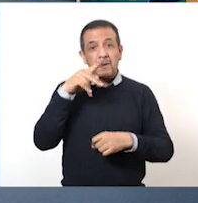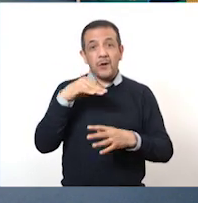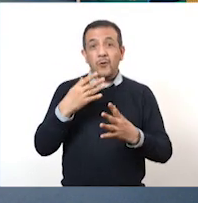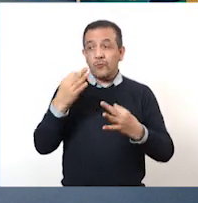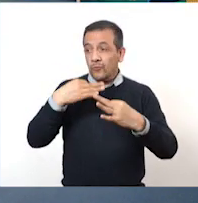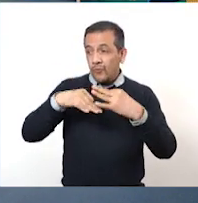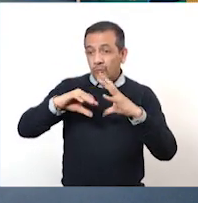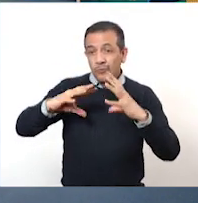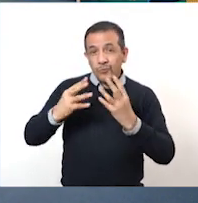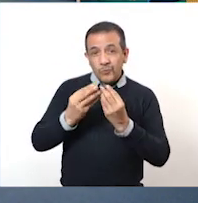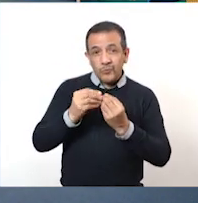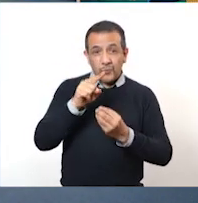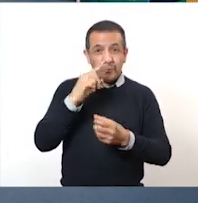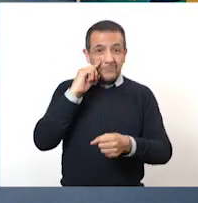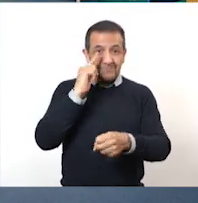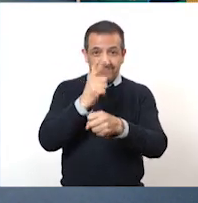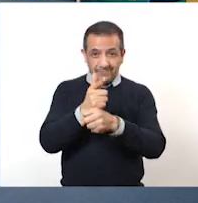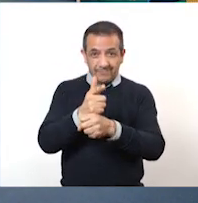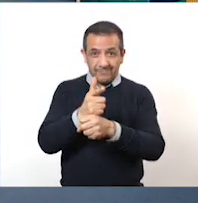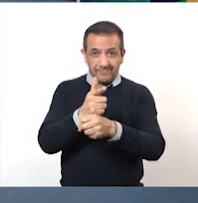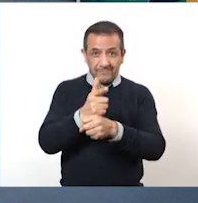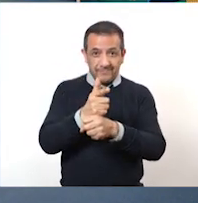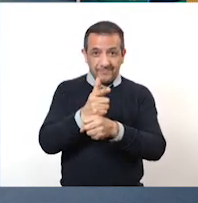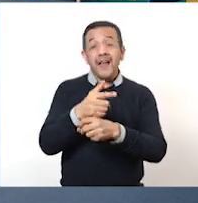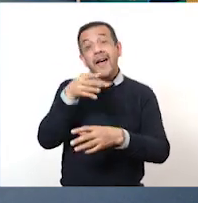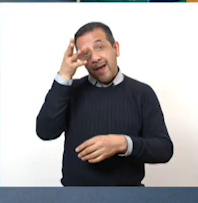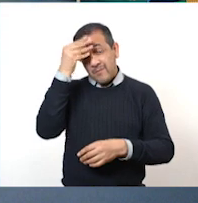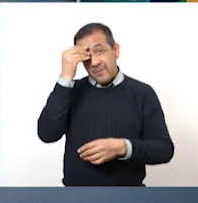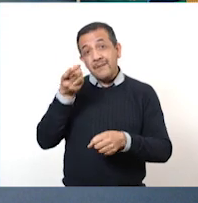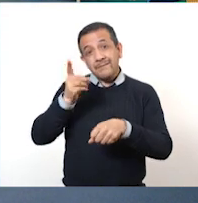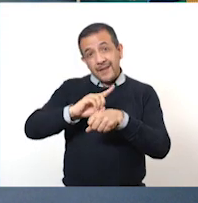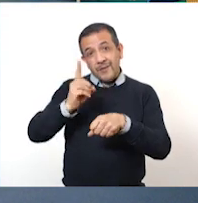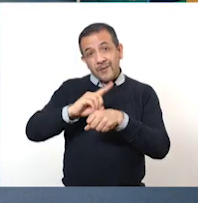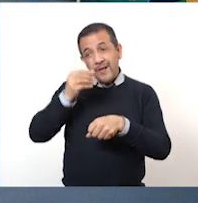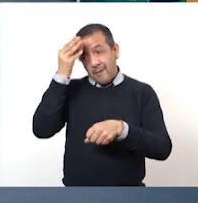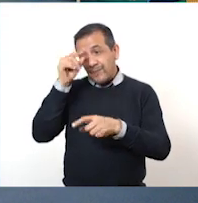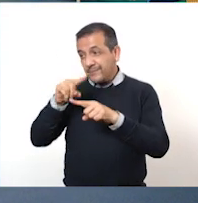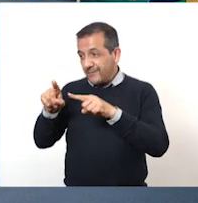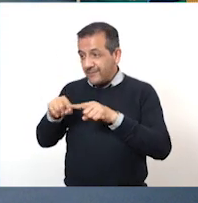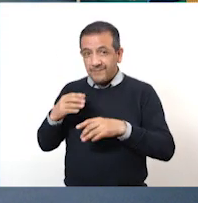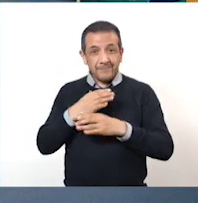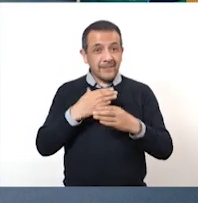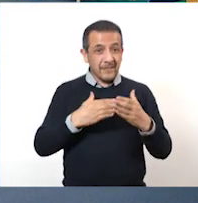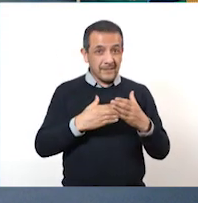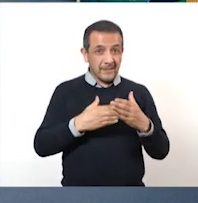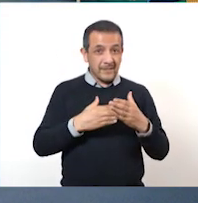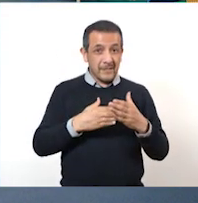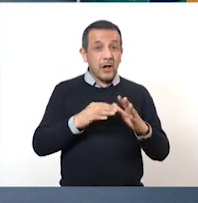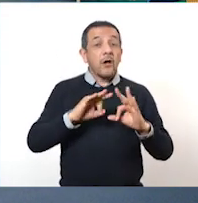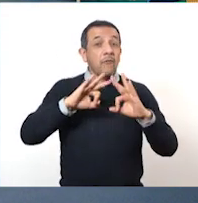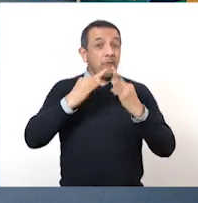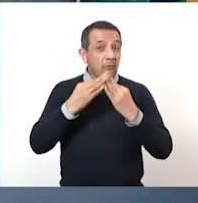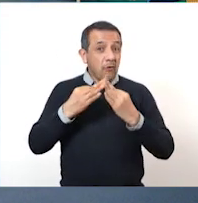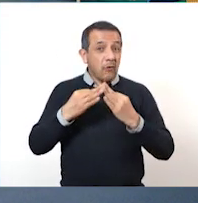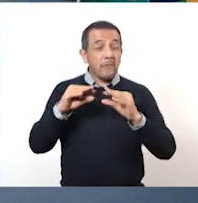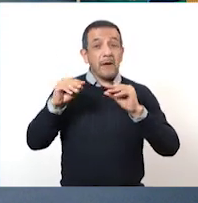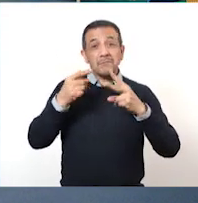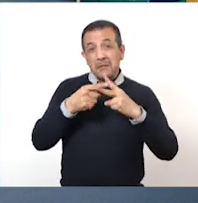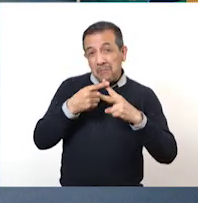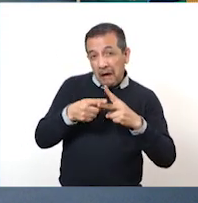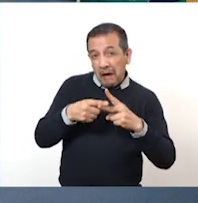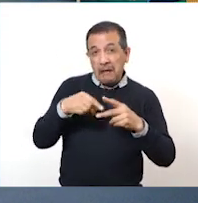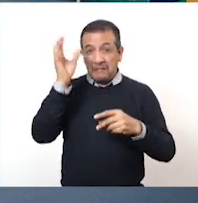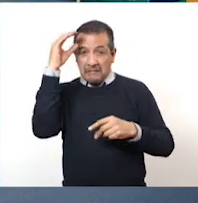estado juntos y como pudimos darnos cuenta, aprendemos algo nuevo todos los días. Y no hablo únicamente de destrezas